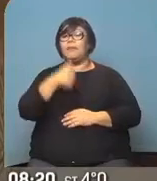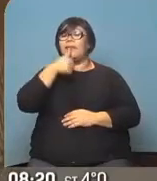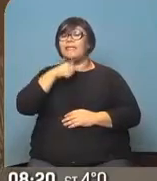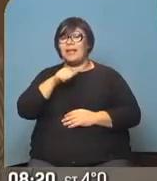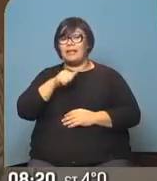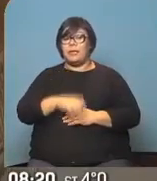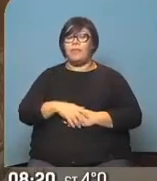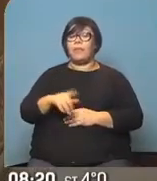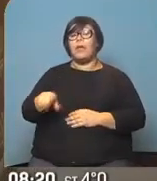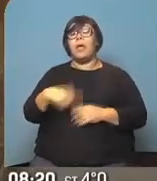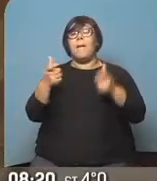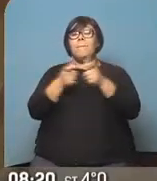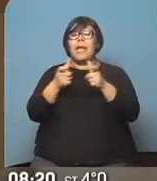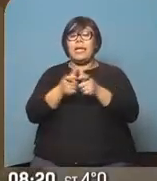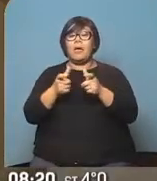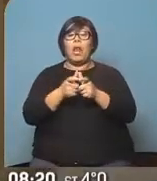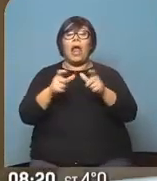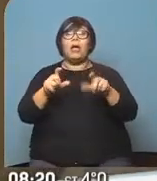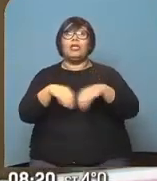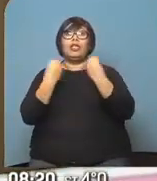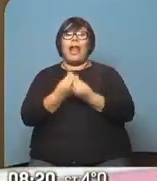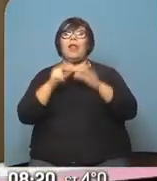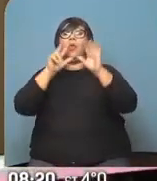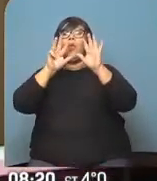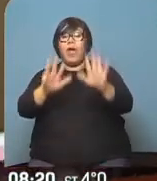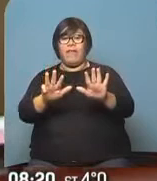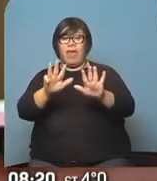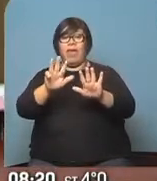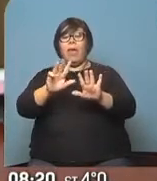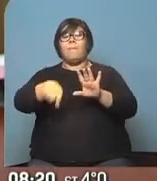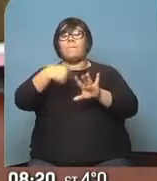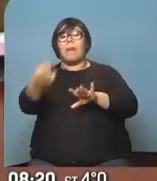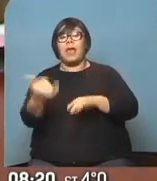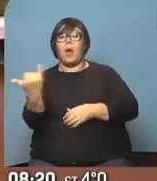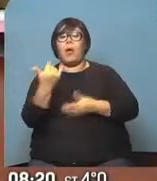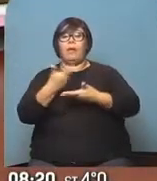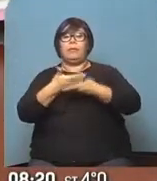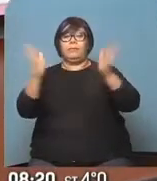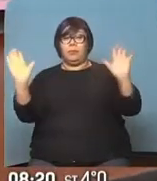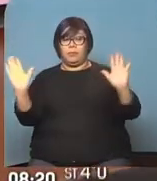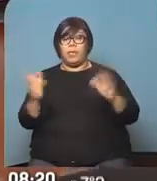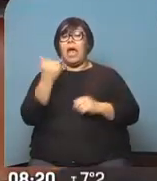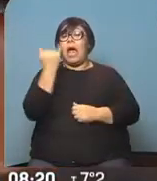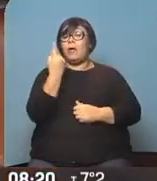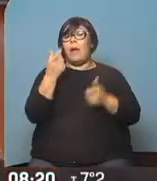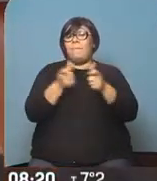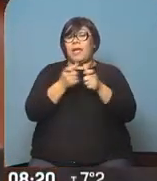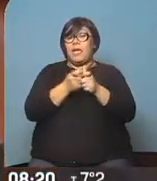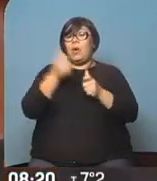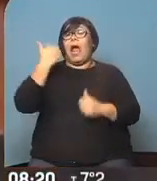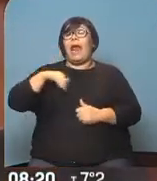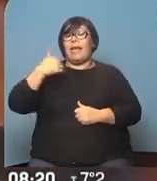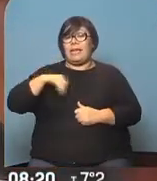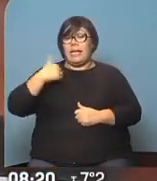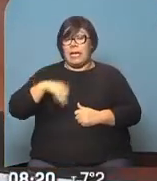Uno de los 9 estrenos programados para mañana jueves es la película argentina Una hermana, dirigida por una canadiense como Sofía